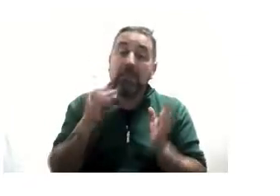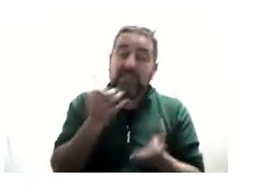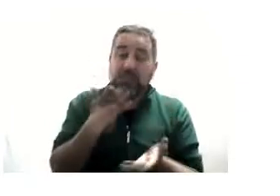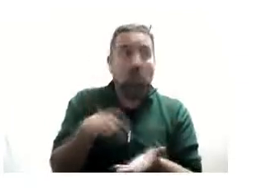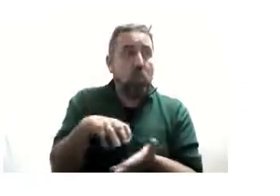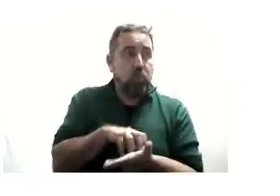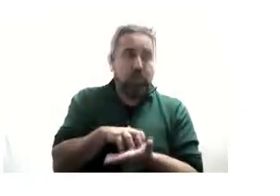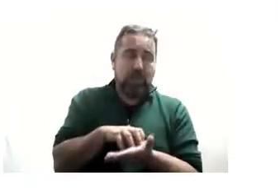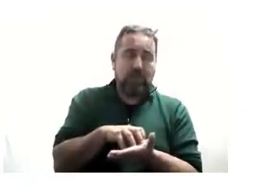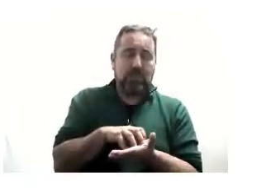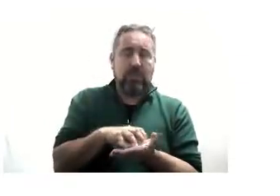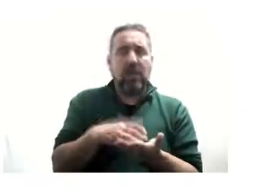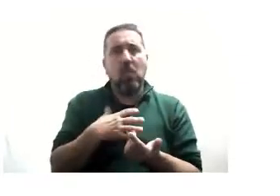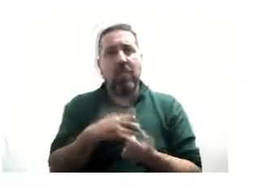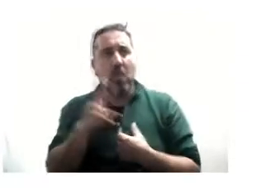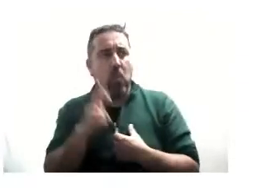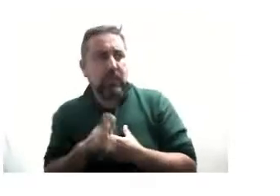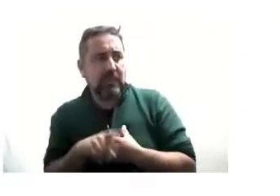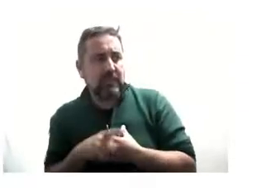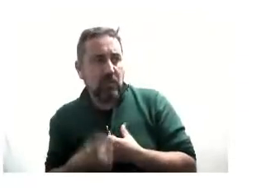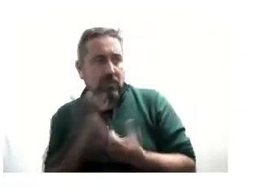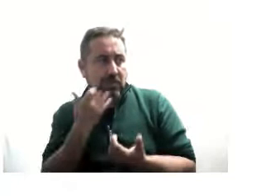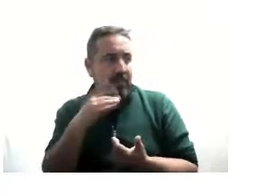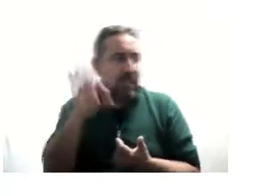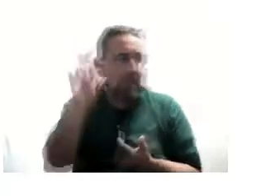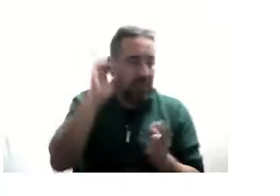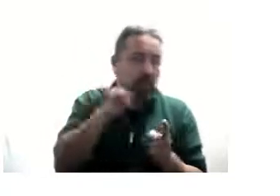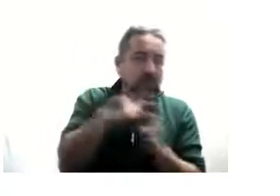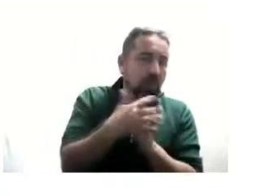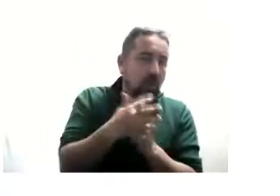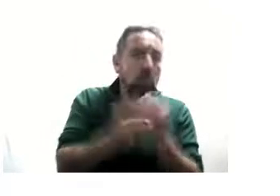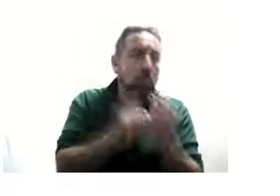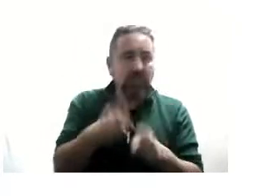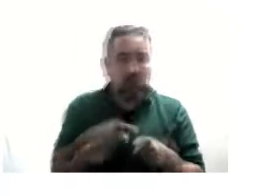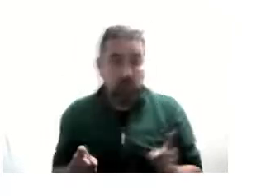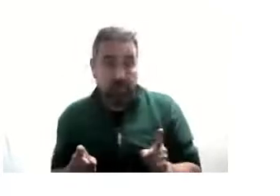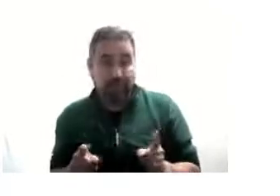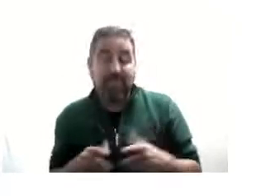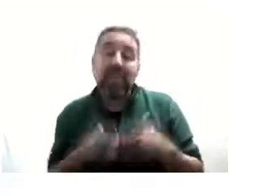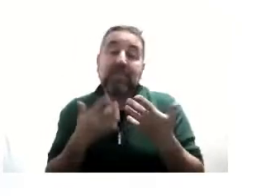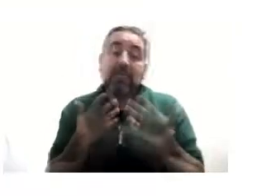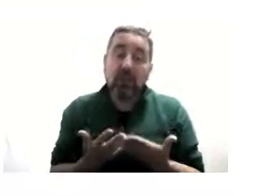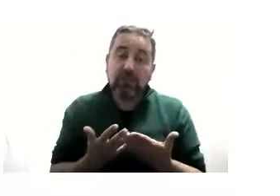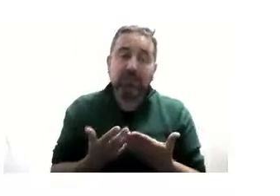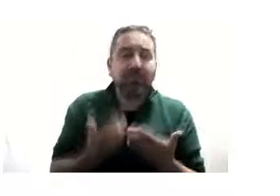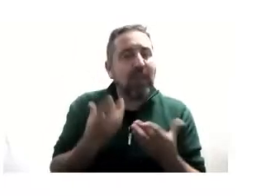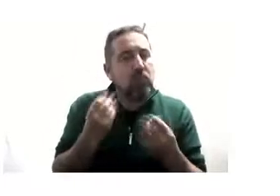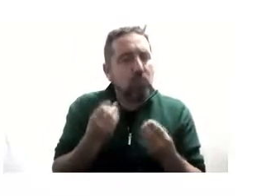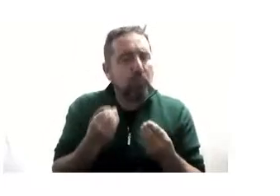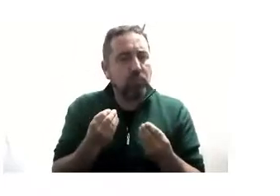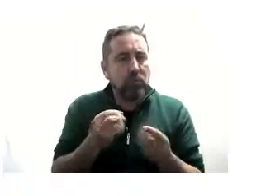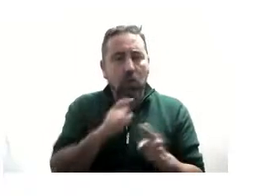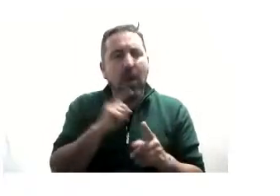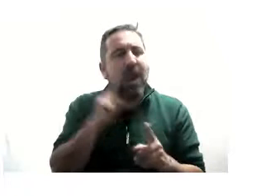sobre si puede o no ser útil un implante coclear para una situación concreta, utilizarlo, ¿no? Entonces, en ese sentido, hay muchas formas de evaluar el